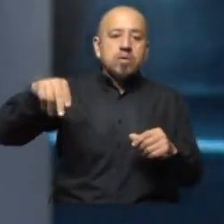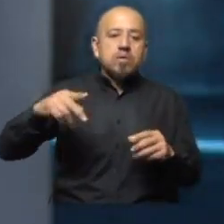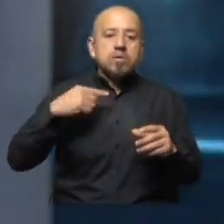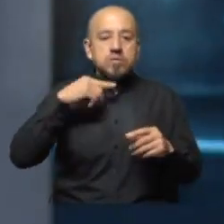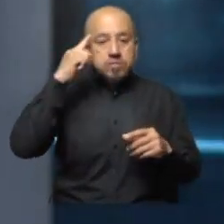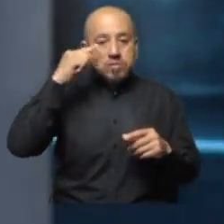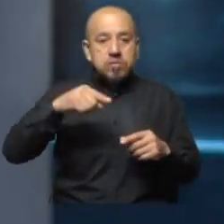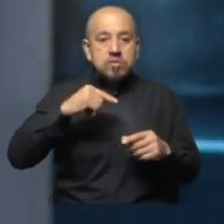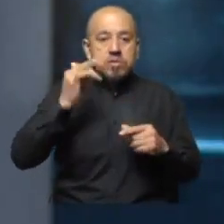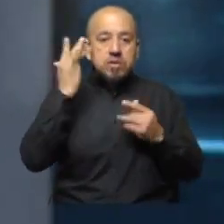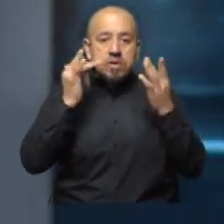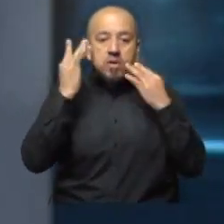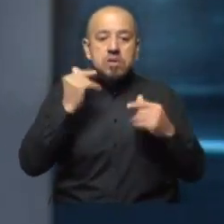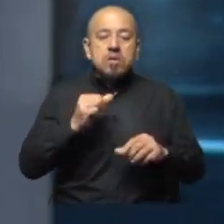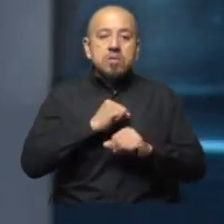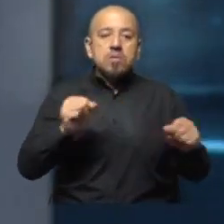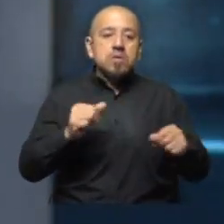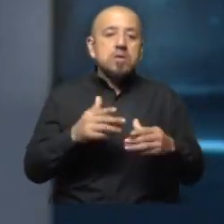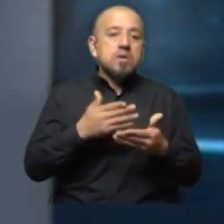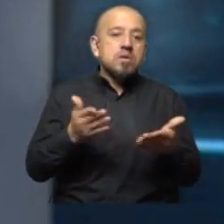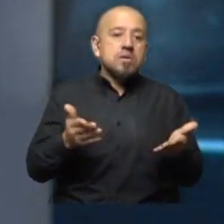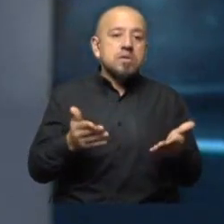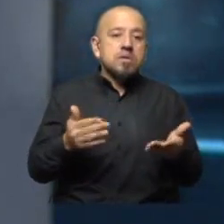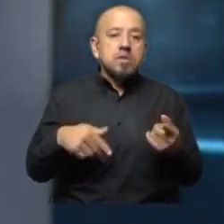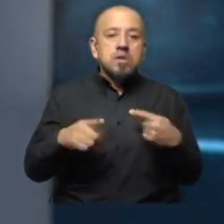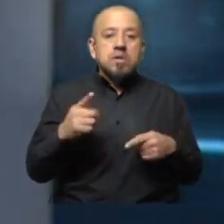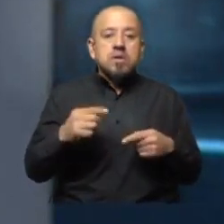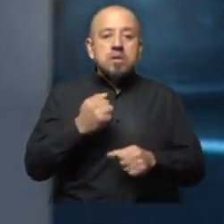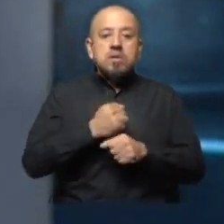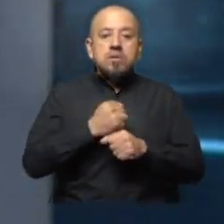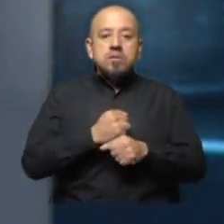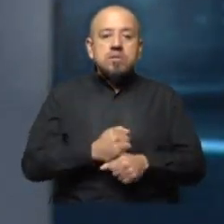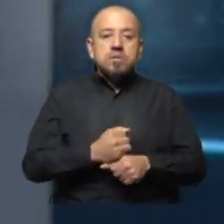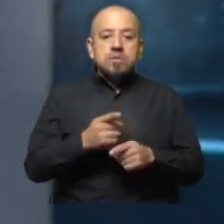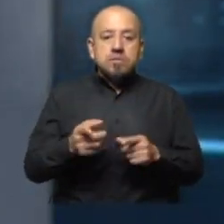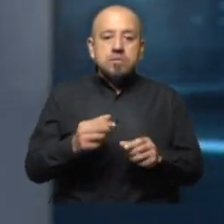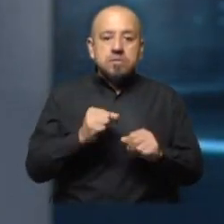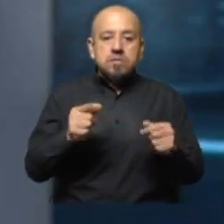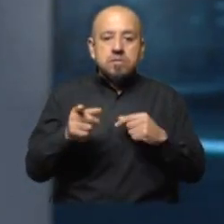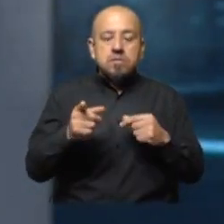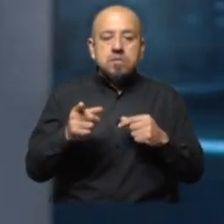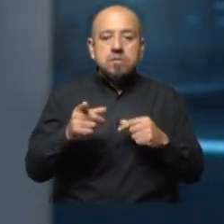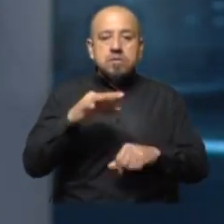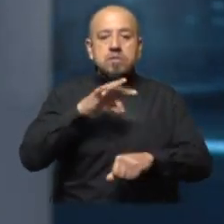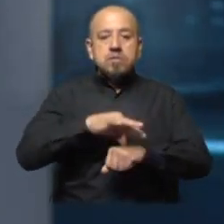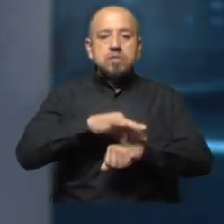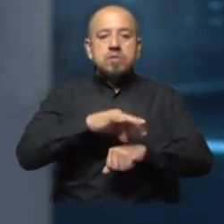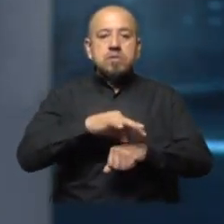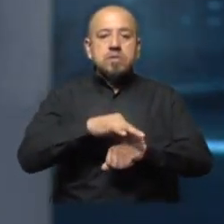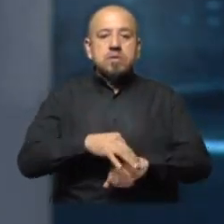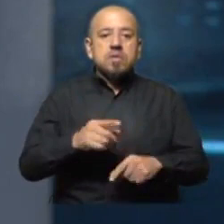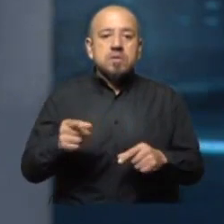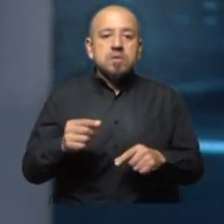arte puede estar plasmado en cualquier este oficio alguien puede ser un médico y hacer de su arte